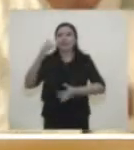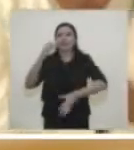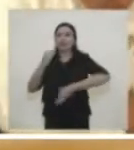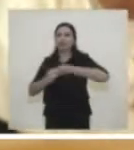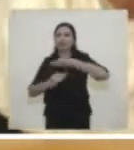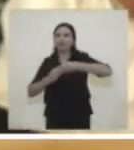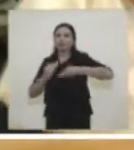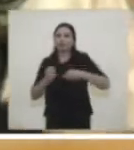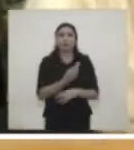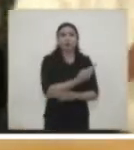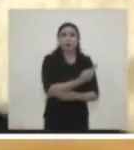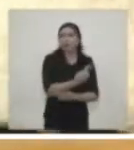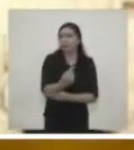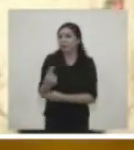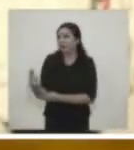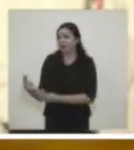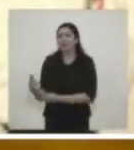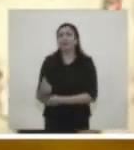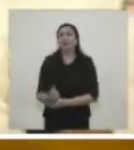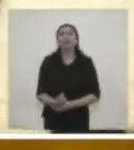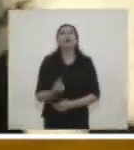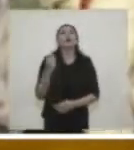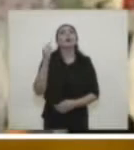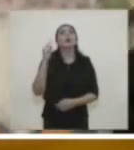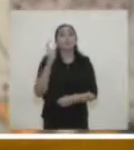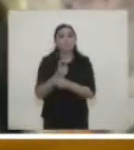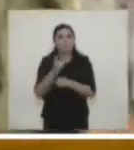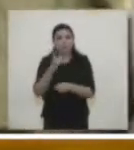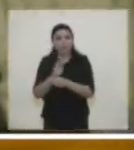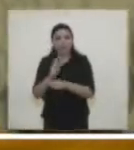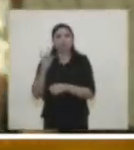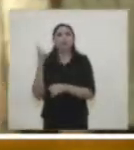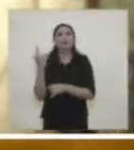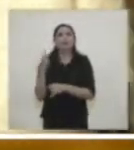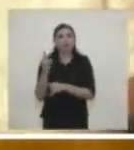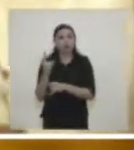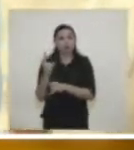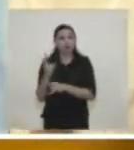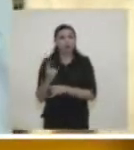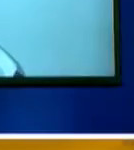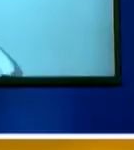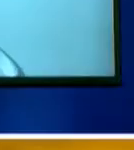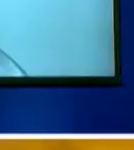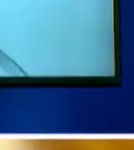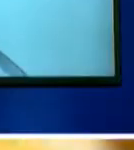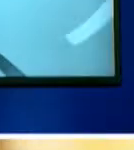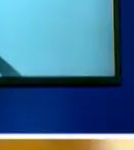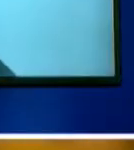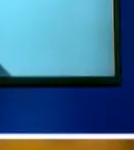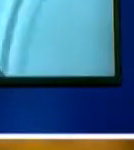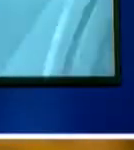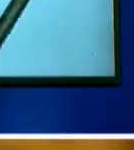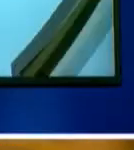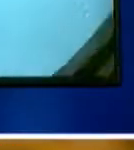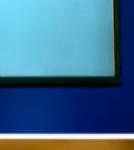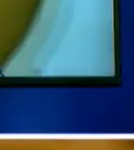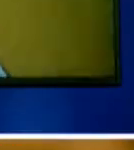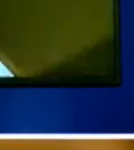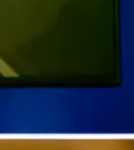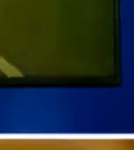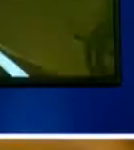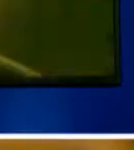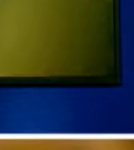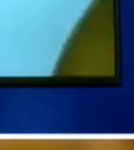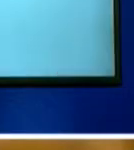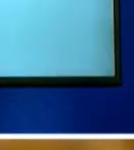que no coman ancho de nuestros adversarios. Claro. Senadora, muy buenos días, lo saluda Alejandro Alfaro. Hola, Alejandro.